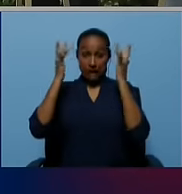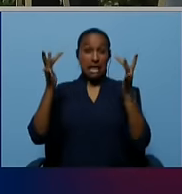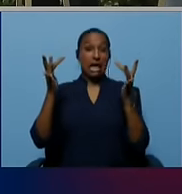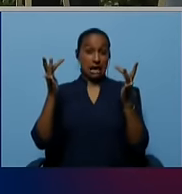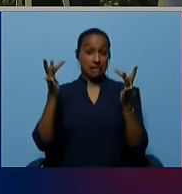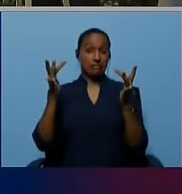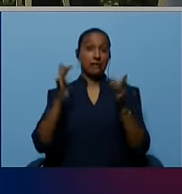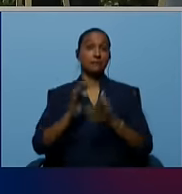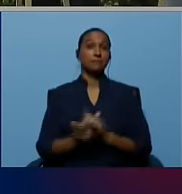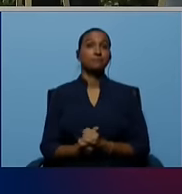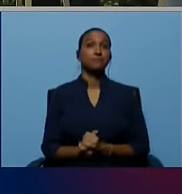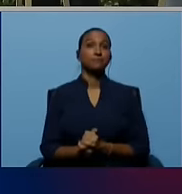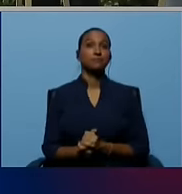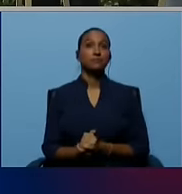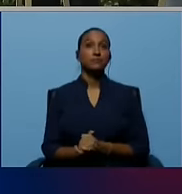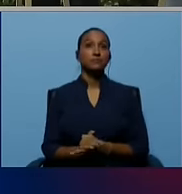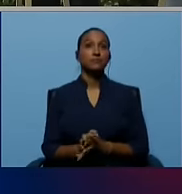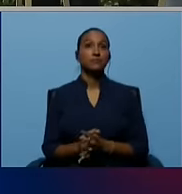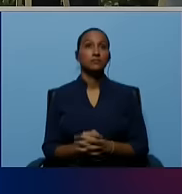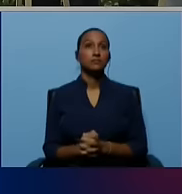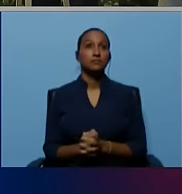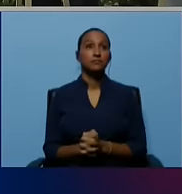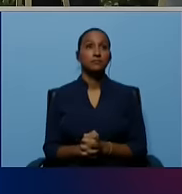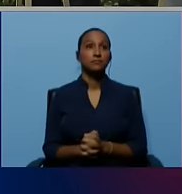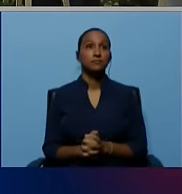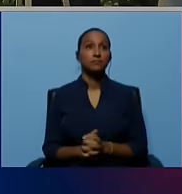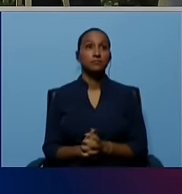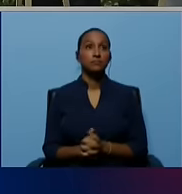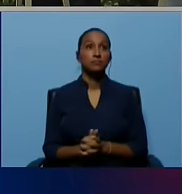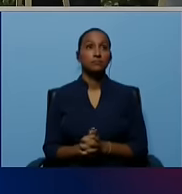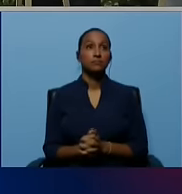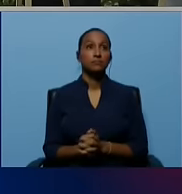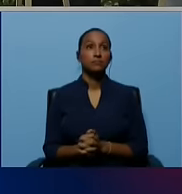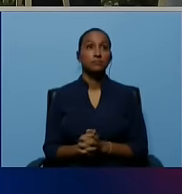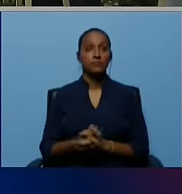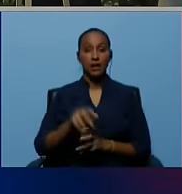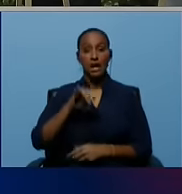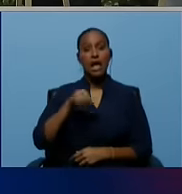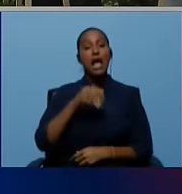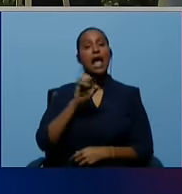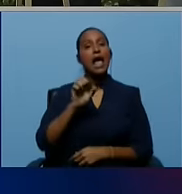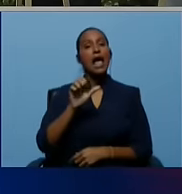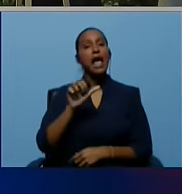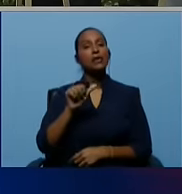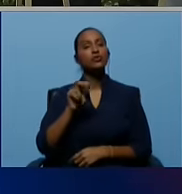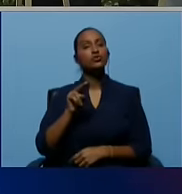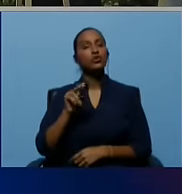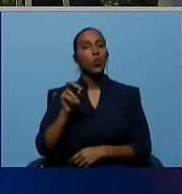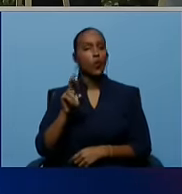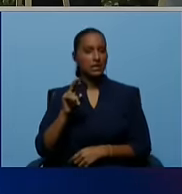sé Ernesto si tú lo conociste, Jesús Rivero era como un Simón Rodríguez de esta época.